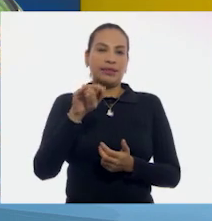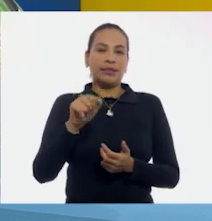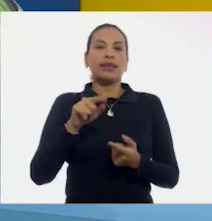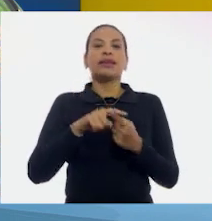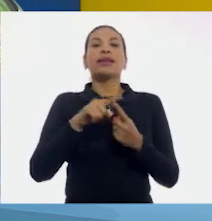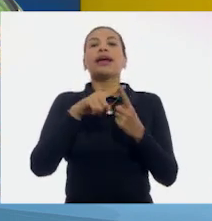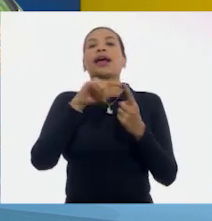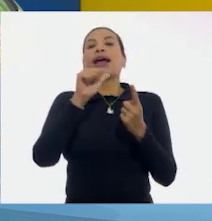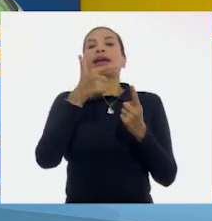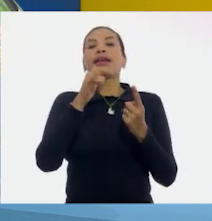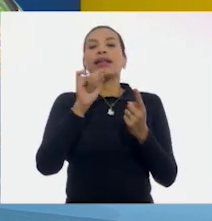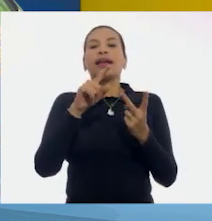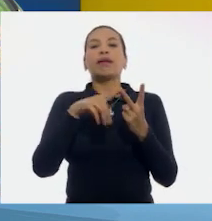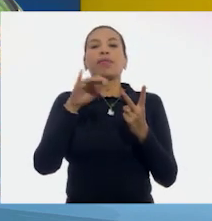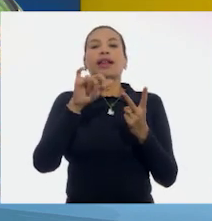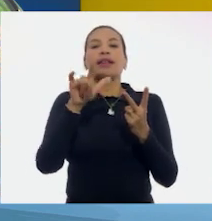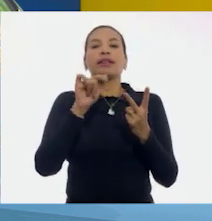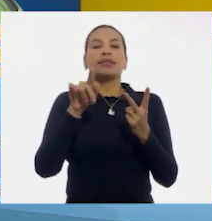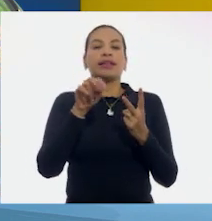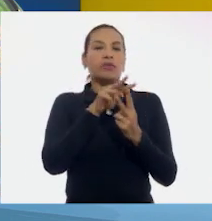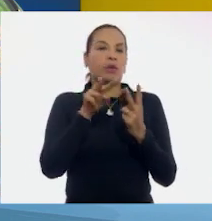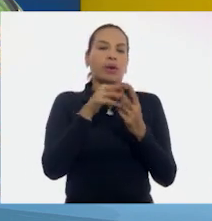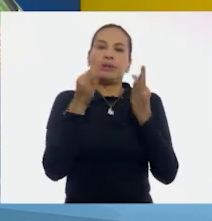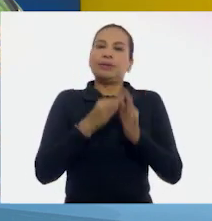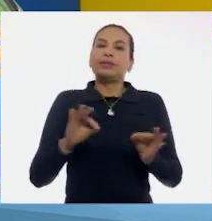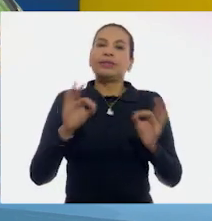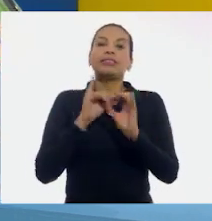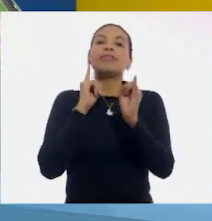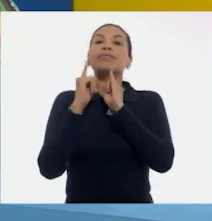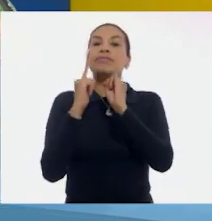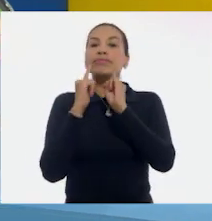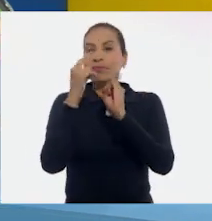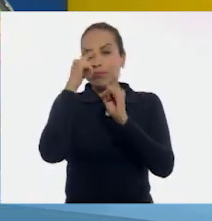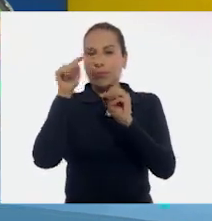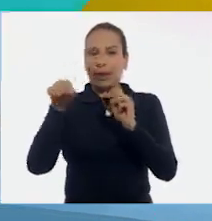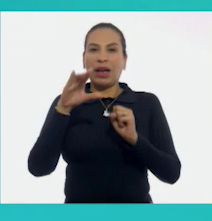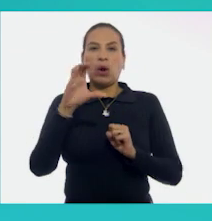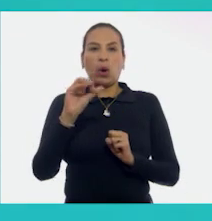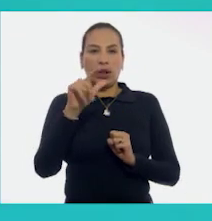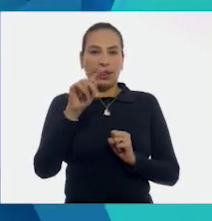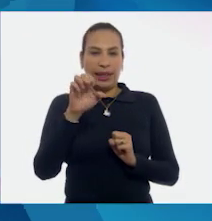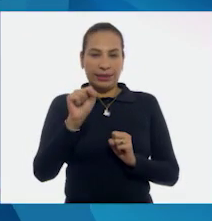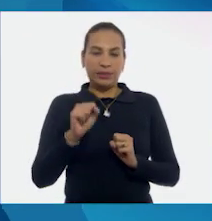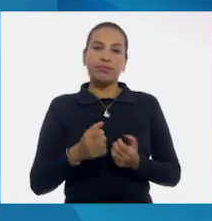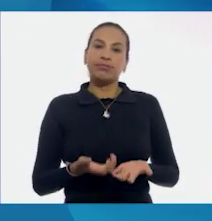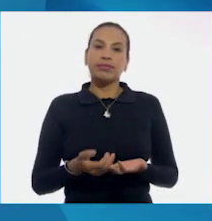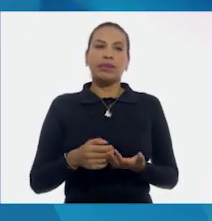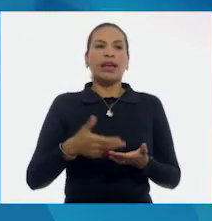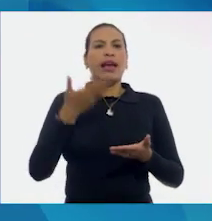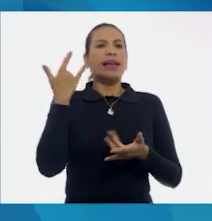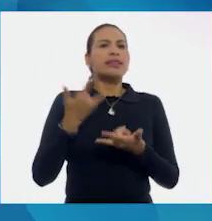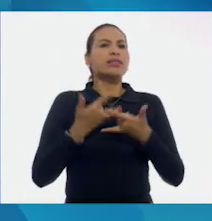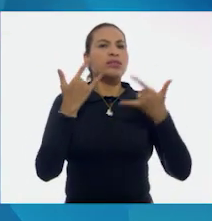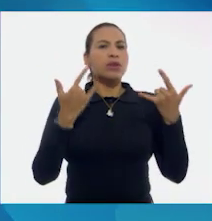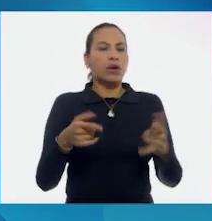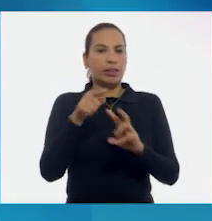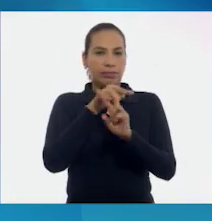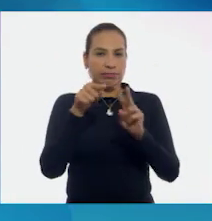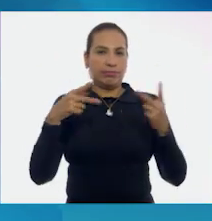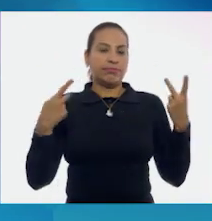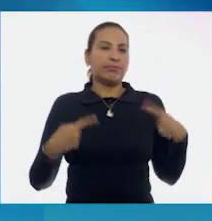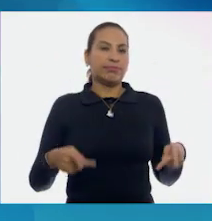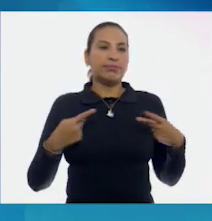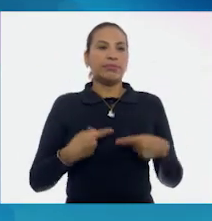como Malintzin tuvieron un papel fundamental como los intérpretes de Cortés. Recuerdo la historia de esos